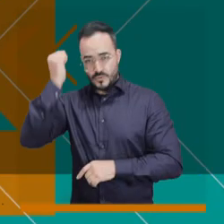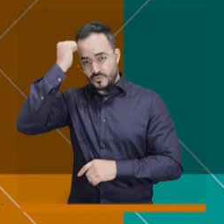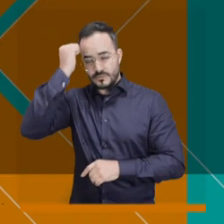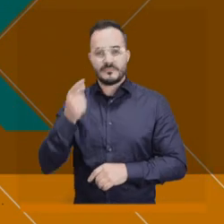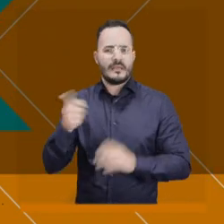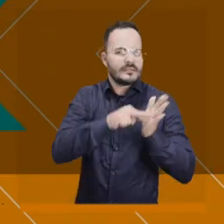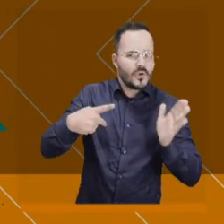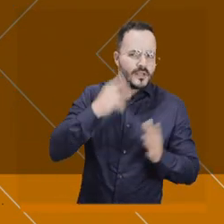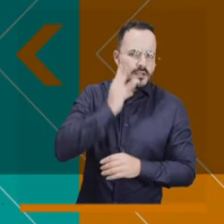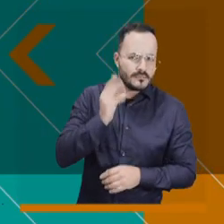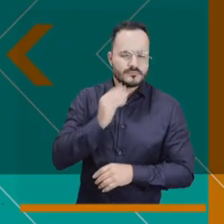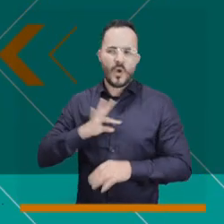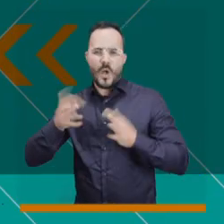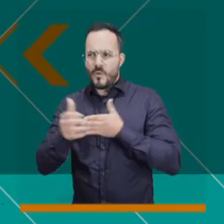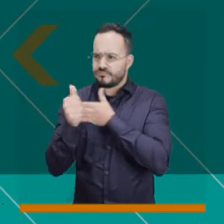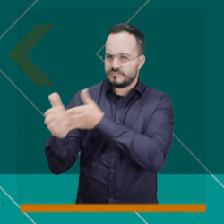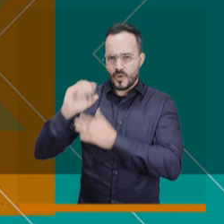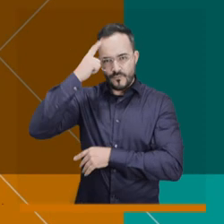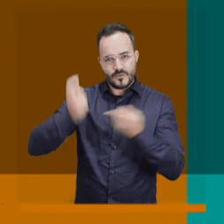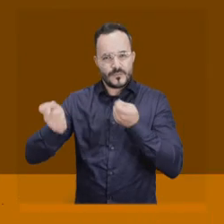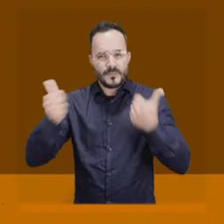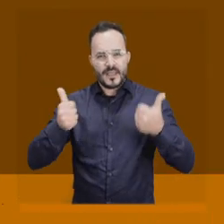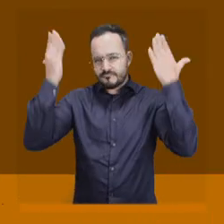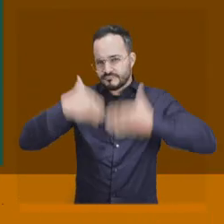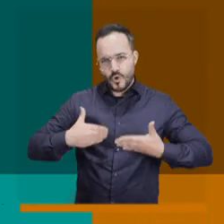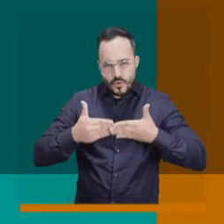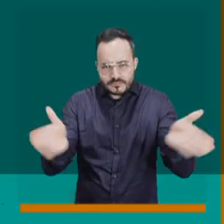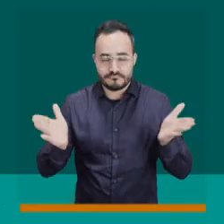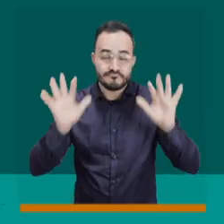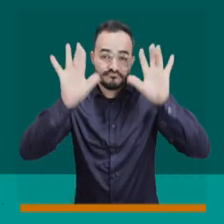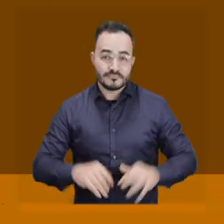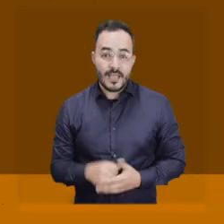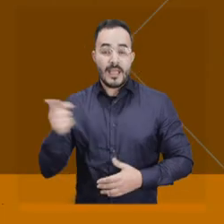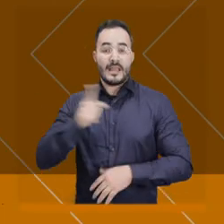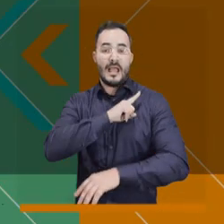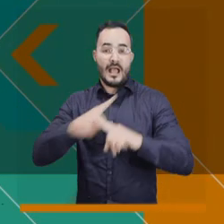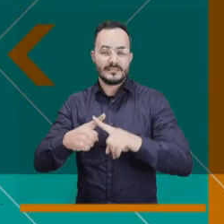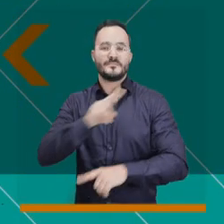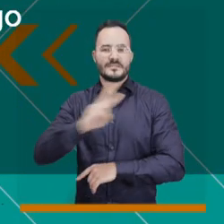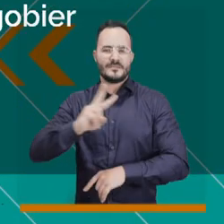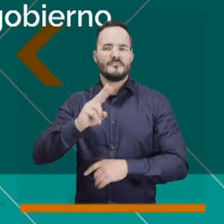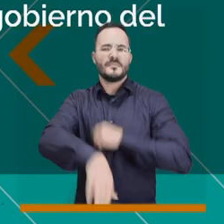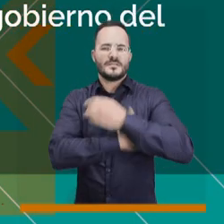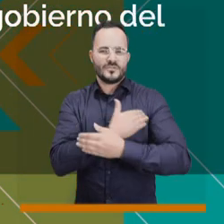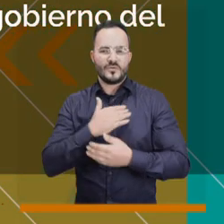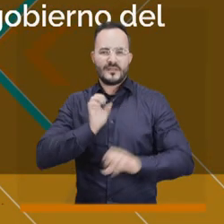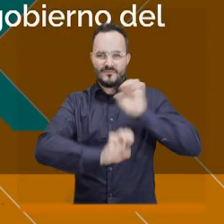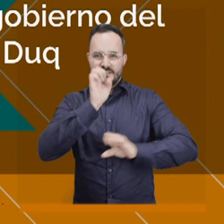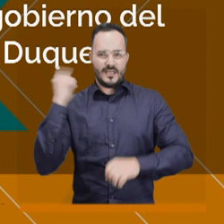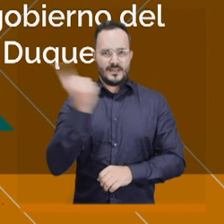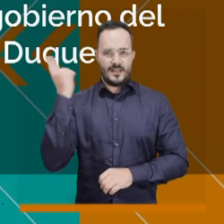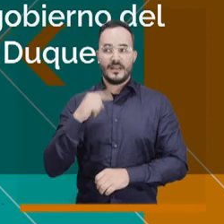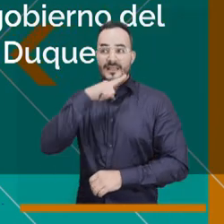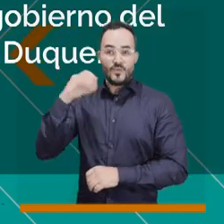de tecnología, orientación al buen gobierno, transparencia y fortalecimiento democrático, fue viceministro de Defensa Nacional en el gobierno